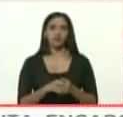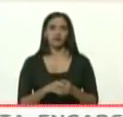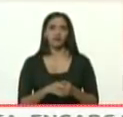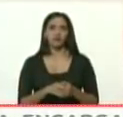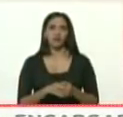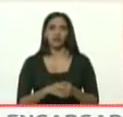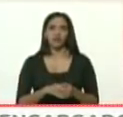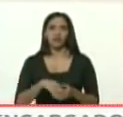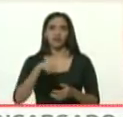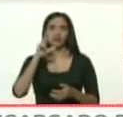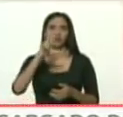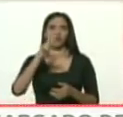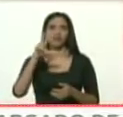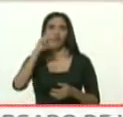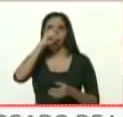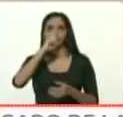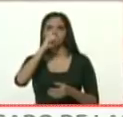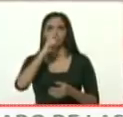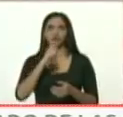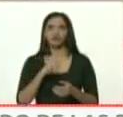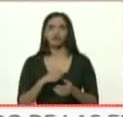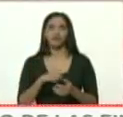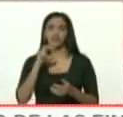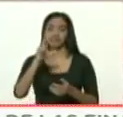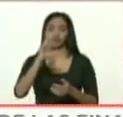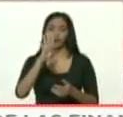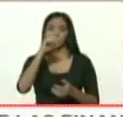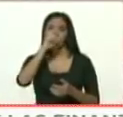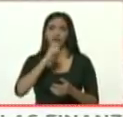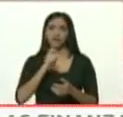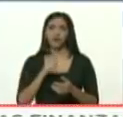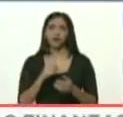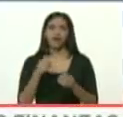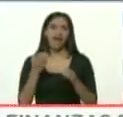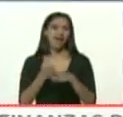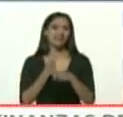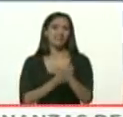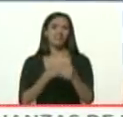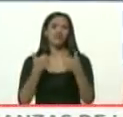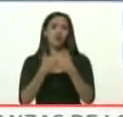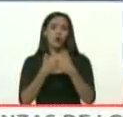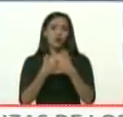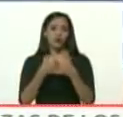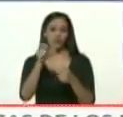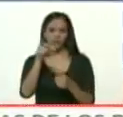edad. Era una muchacha que era expareja del fallecido.